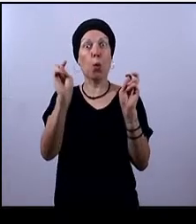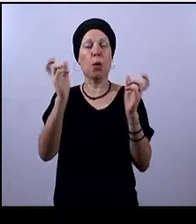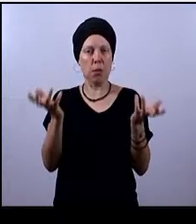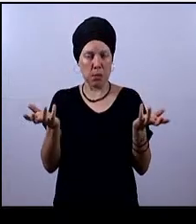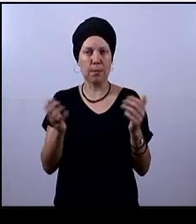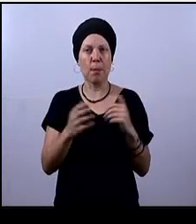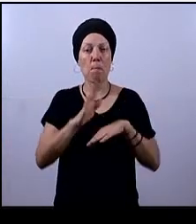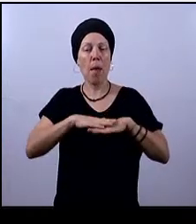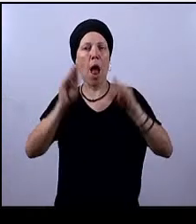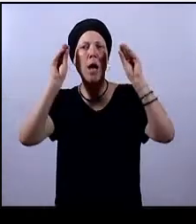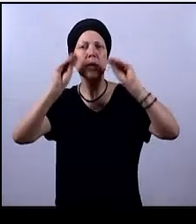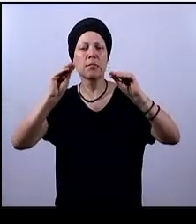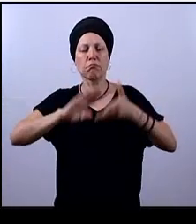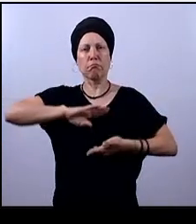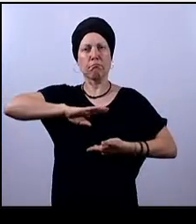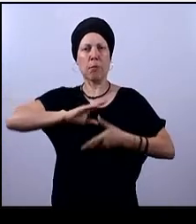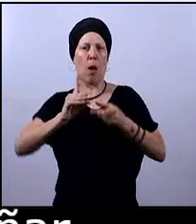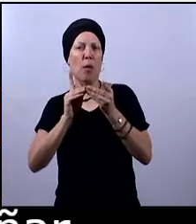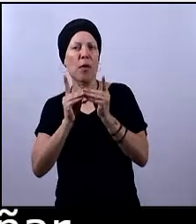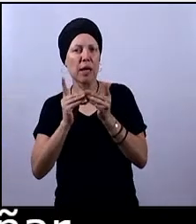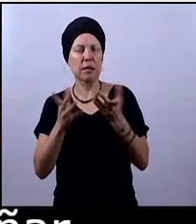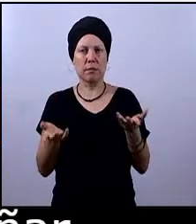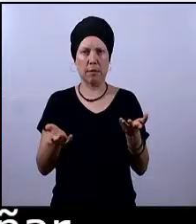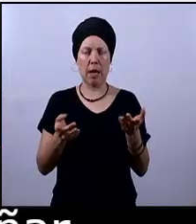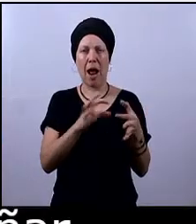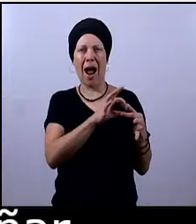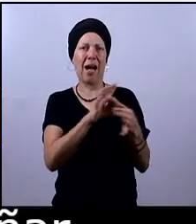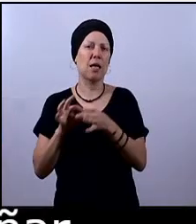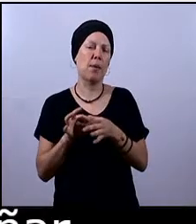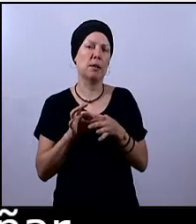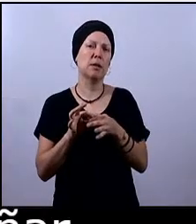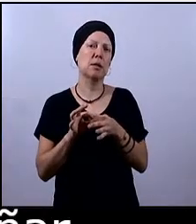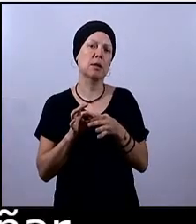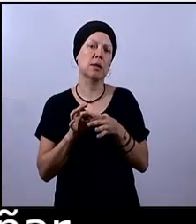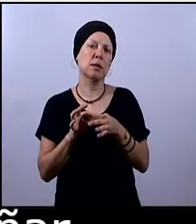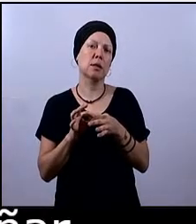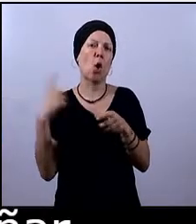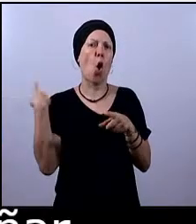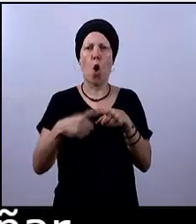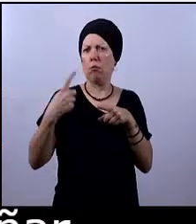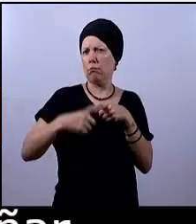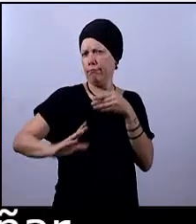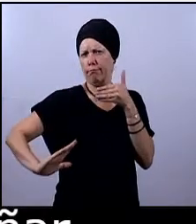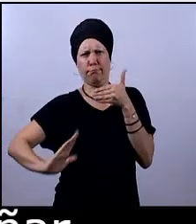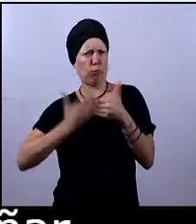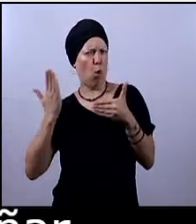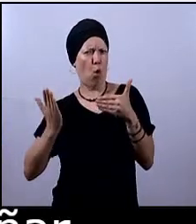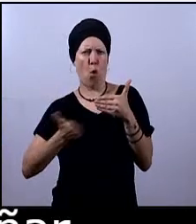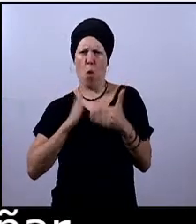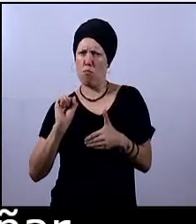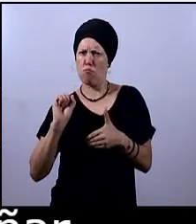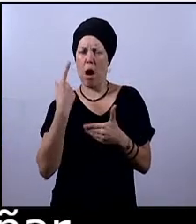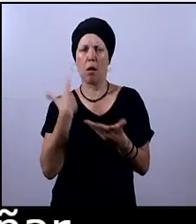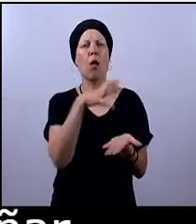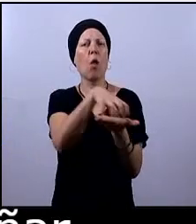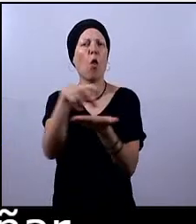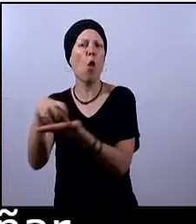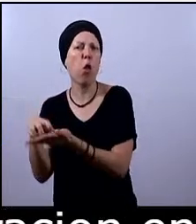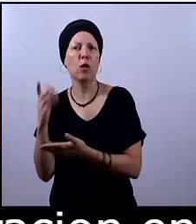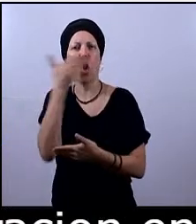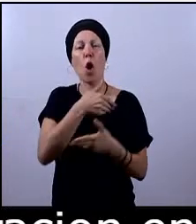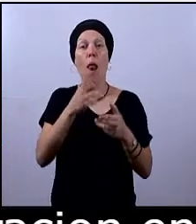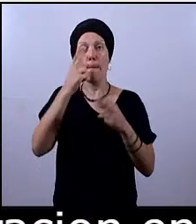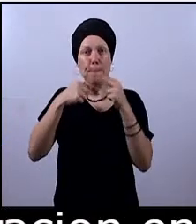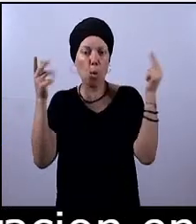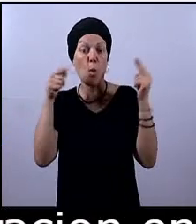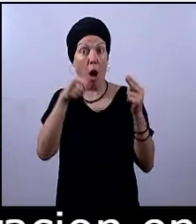para enseñar competencias digitales mediante dispositivos de última generación en centros escolares